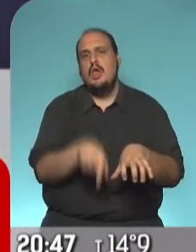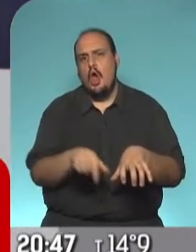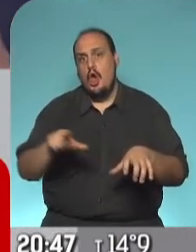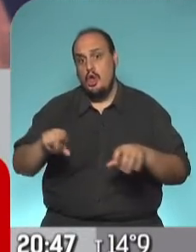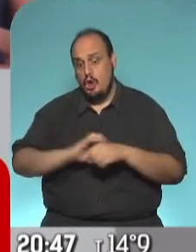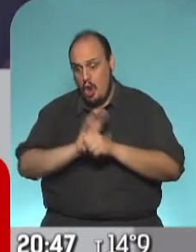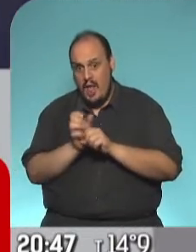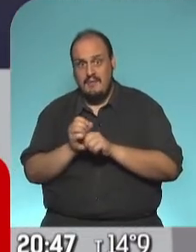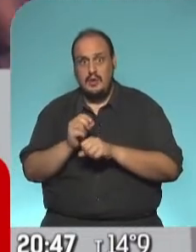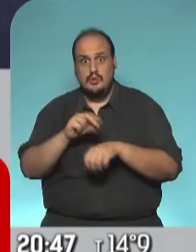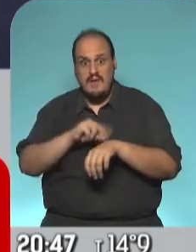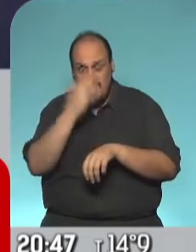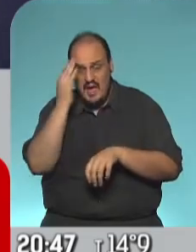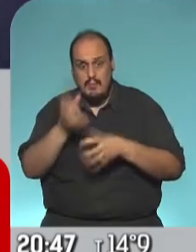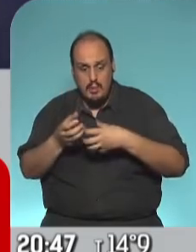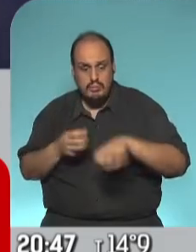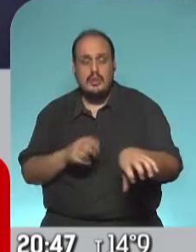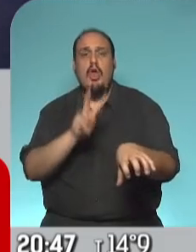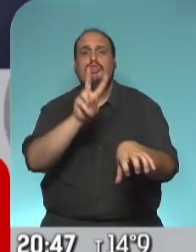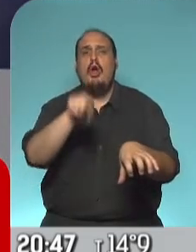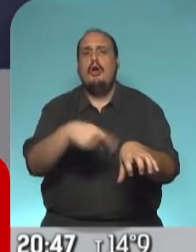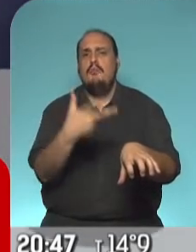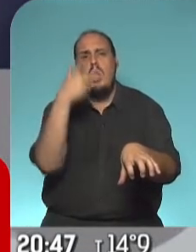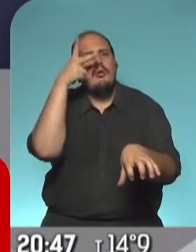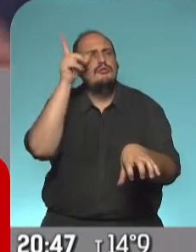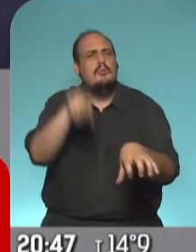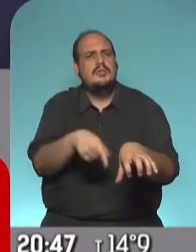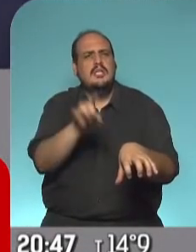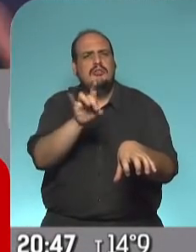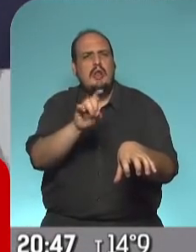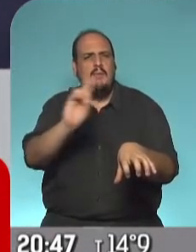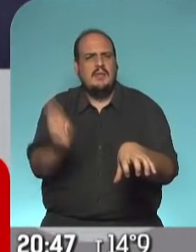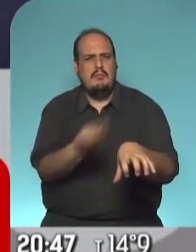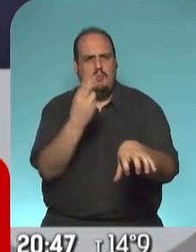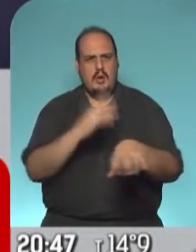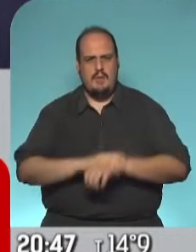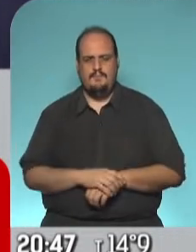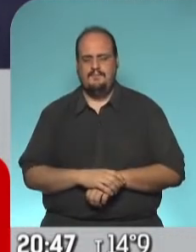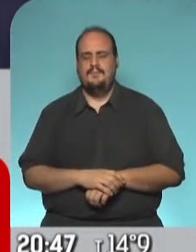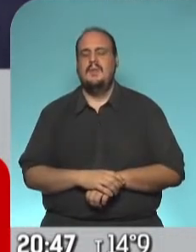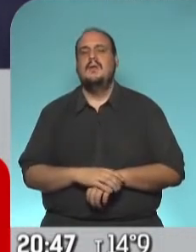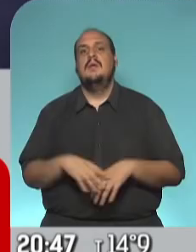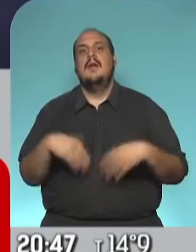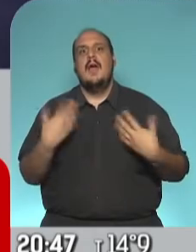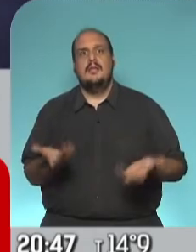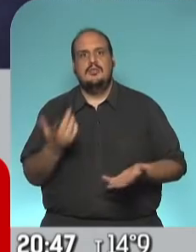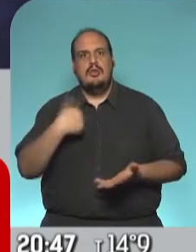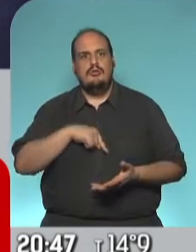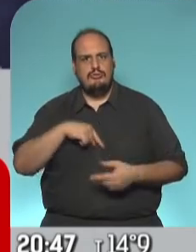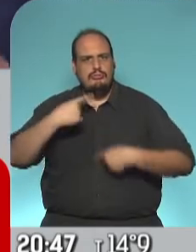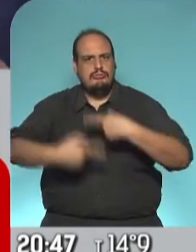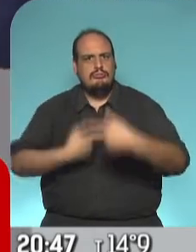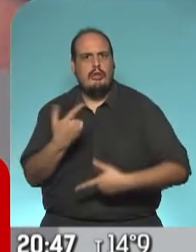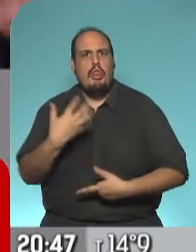actualmente es que un 2,8% de los afectados tienen una mala evolución. Así que lo que tenemos que seguir